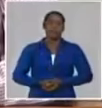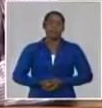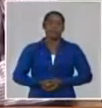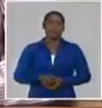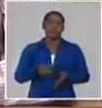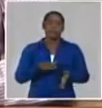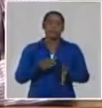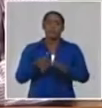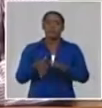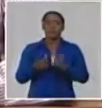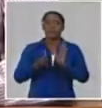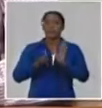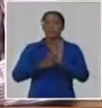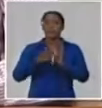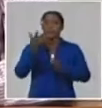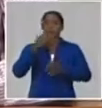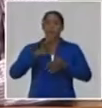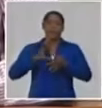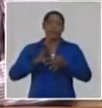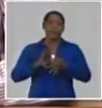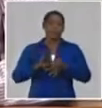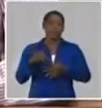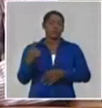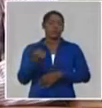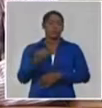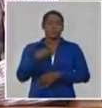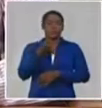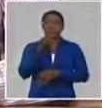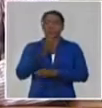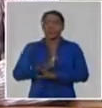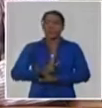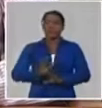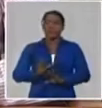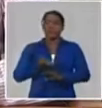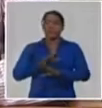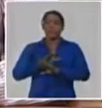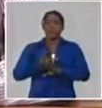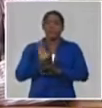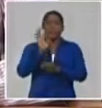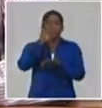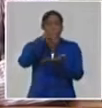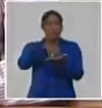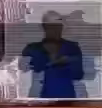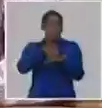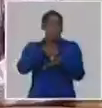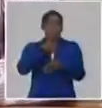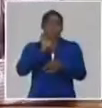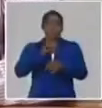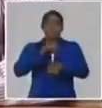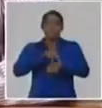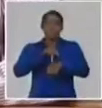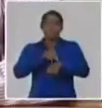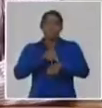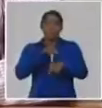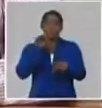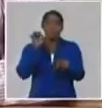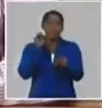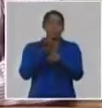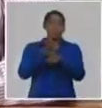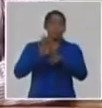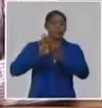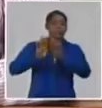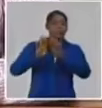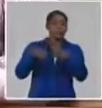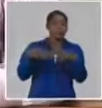mes de agosto, ya nosotros podamos tener definiciones exactas de en qué momento vamos a empezar, pues, cuáles empezamos,